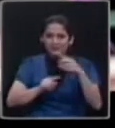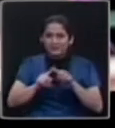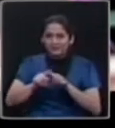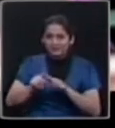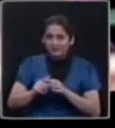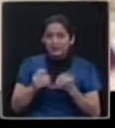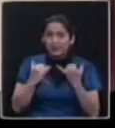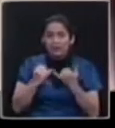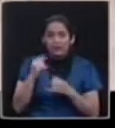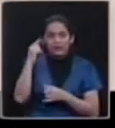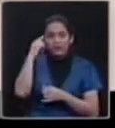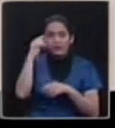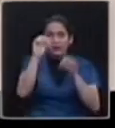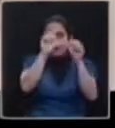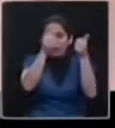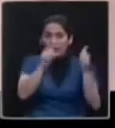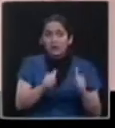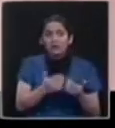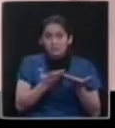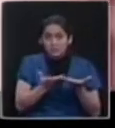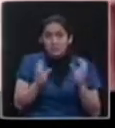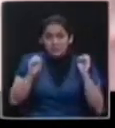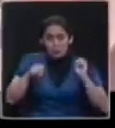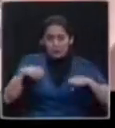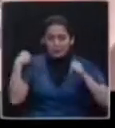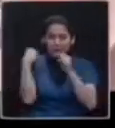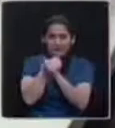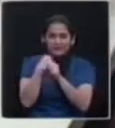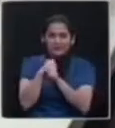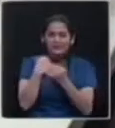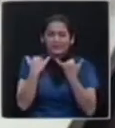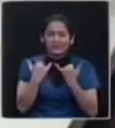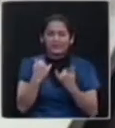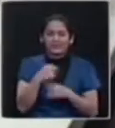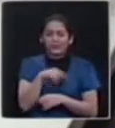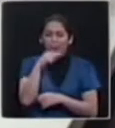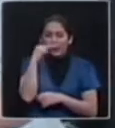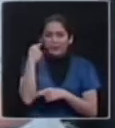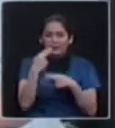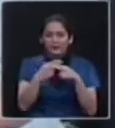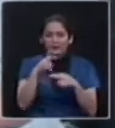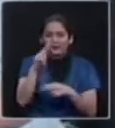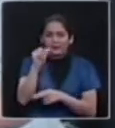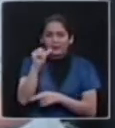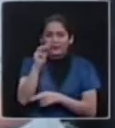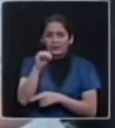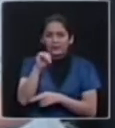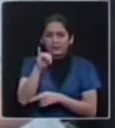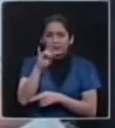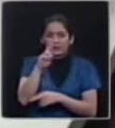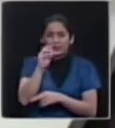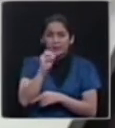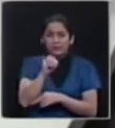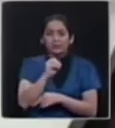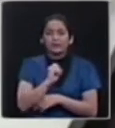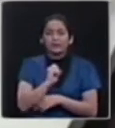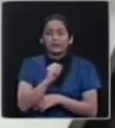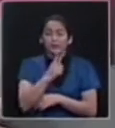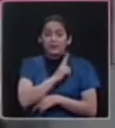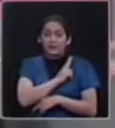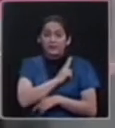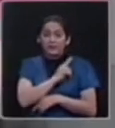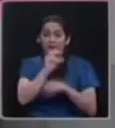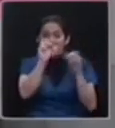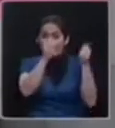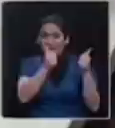creación de un modelo económico alternativo. Yo quiero darle la bienvenida a Ramiro Noriega, que es rector de la Universidad de las Artes. Gracias a usted por aceptar